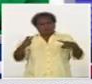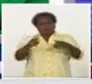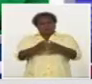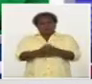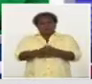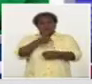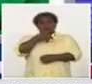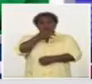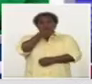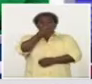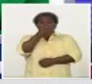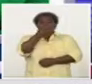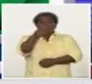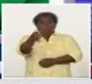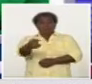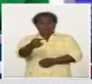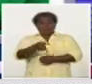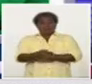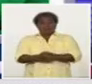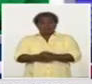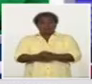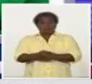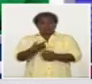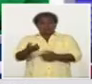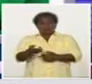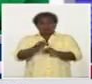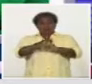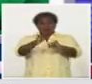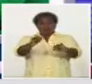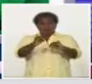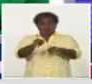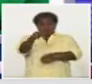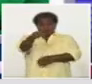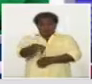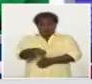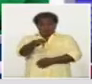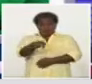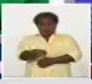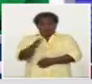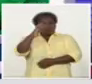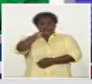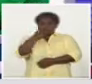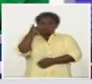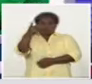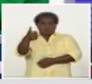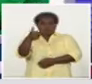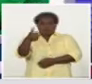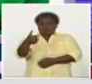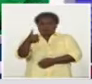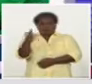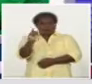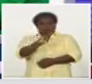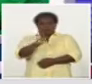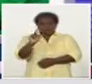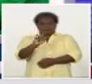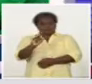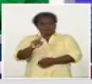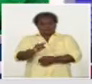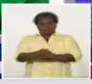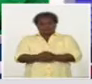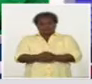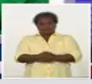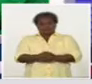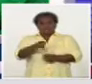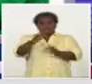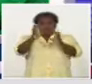porque inicialmente la información que vamos a brindar no es favorable ni desde el punto de vista del número